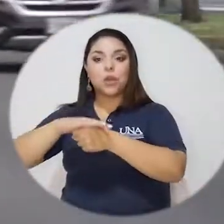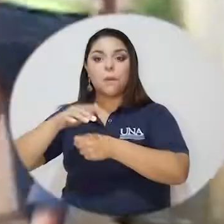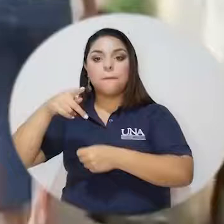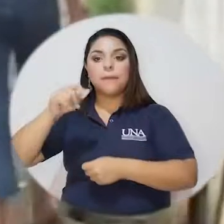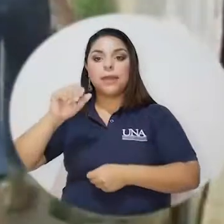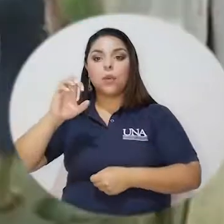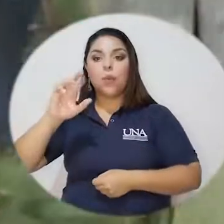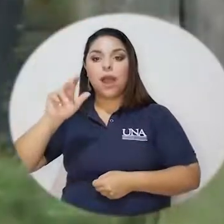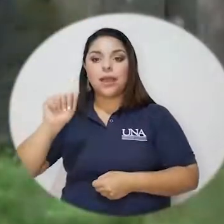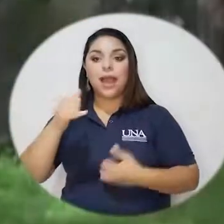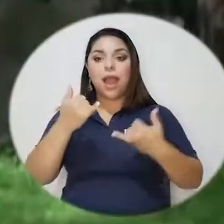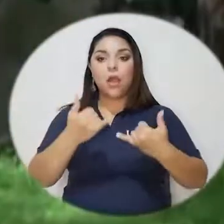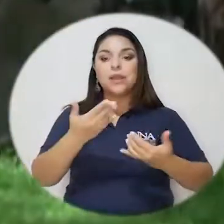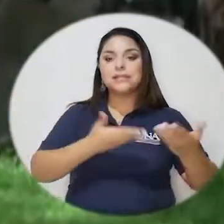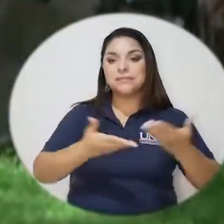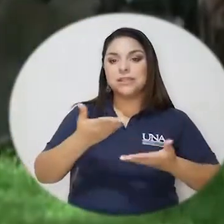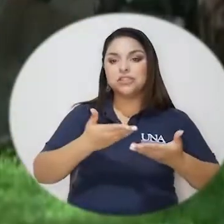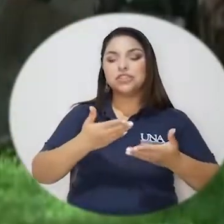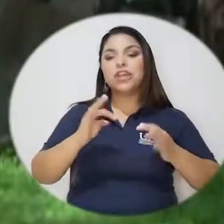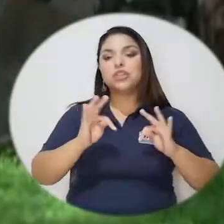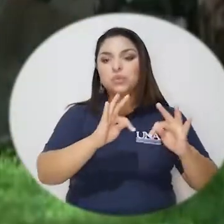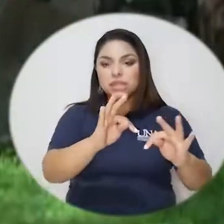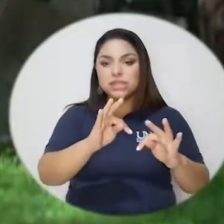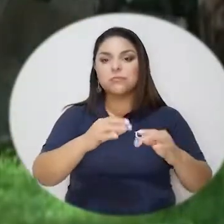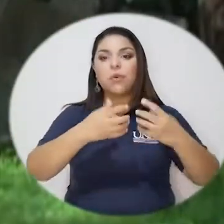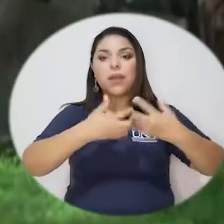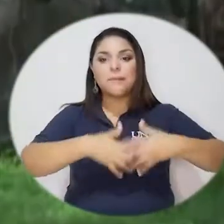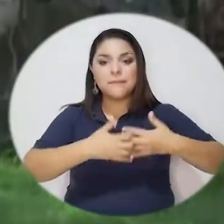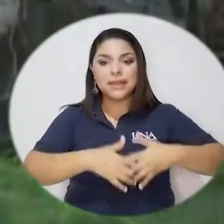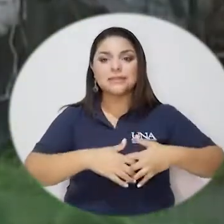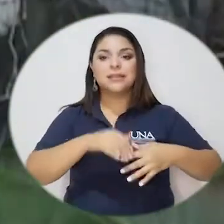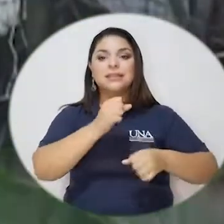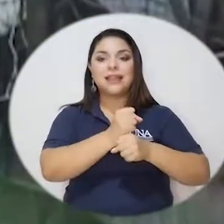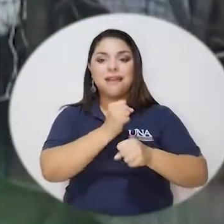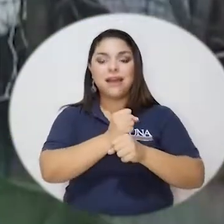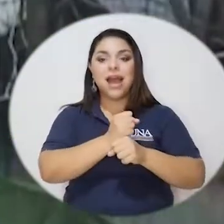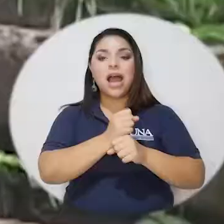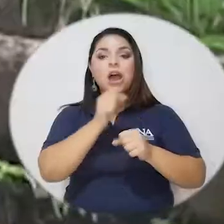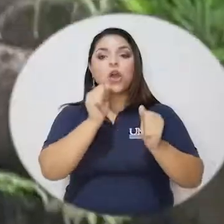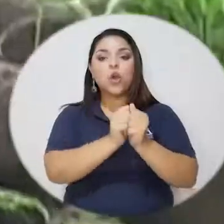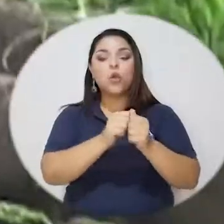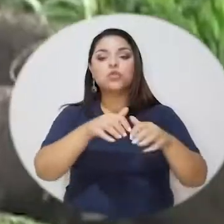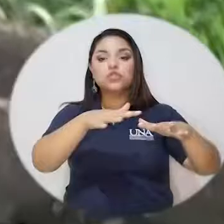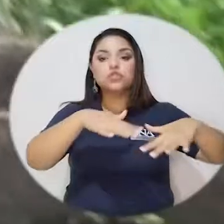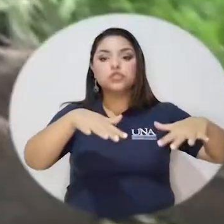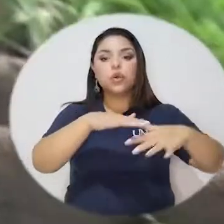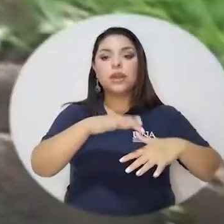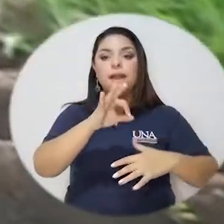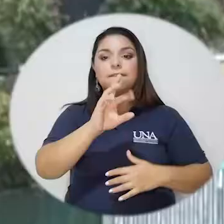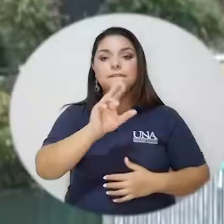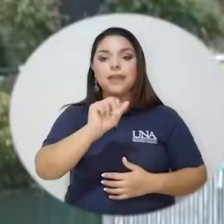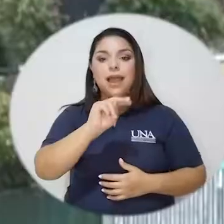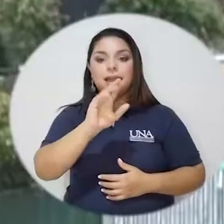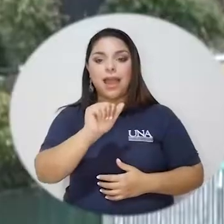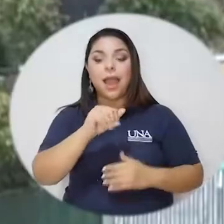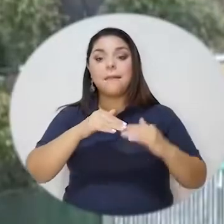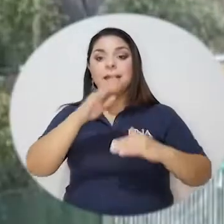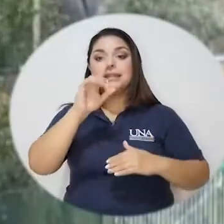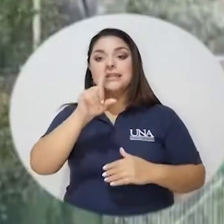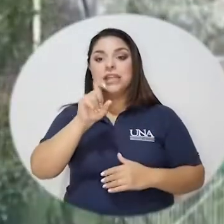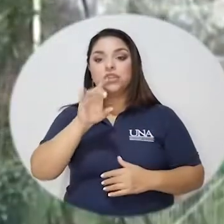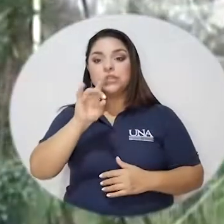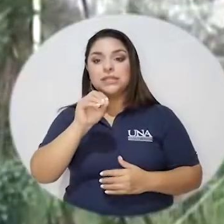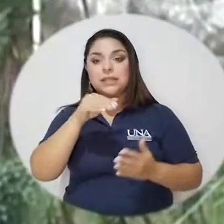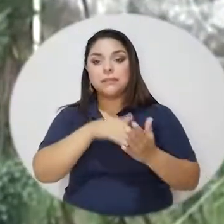y pecuaria hacia la parte de los servicios, la parte del turismo, la parte de las empresas que trabajan con las zonas francas, etcétera. Más de